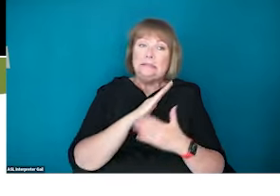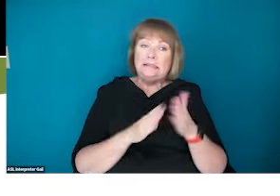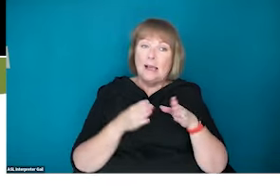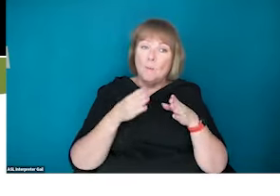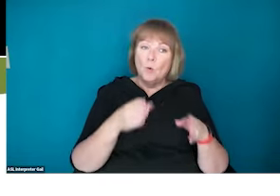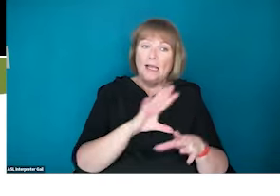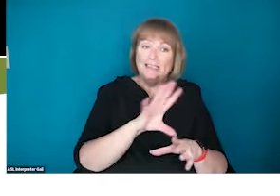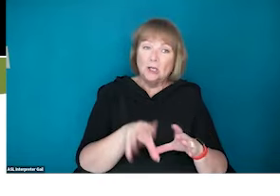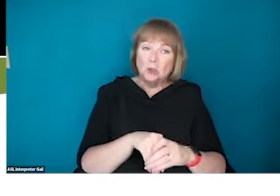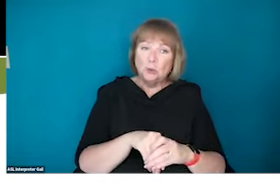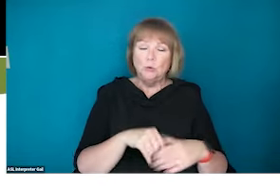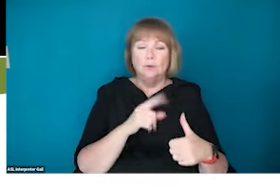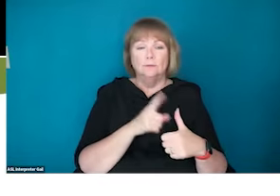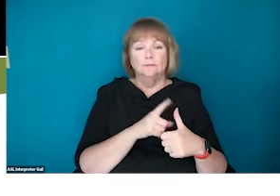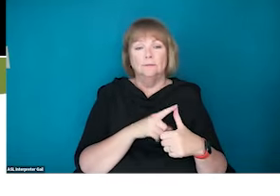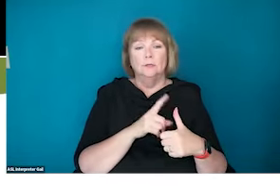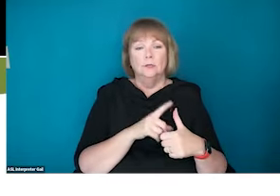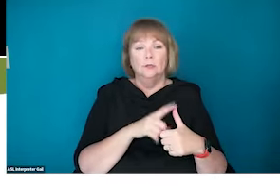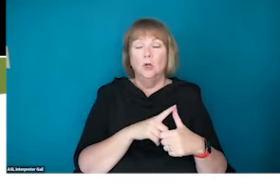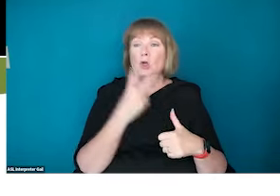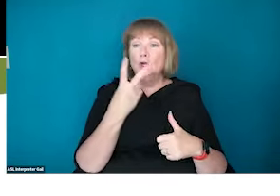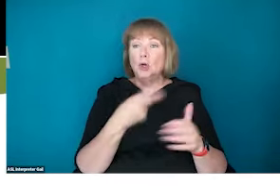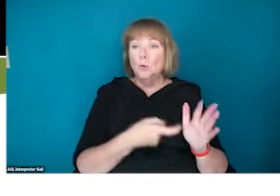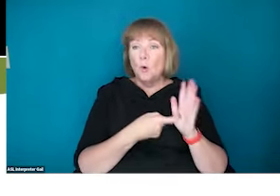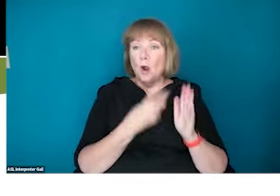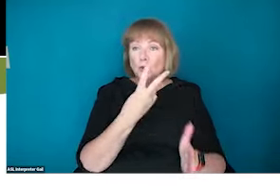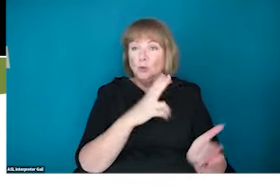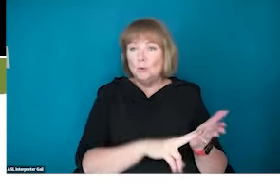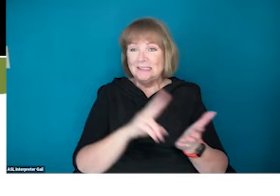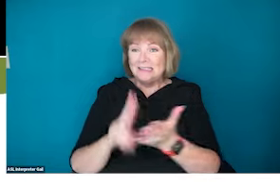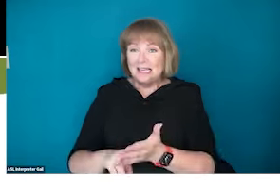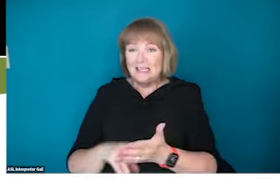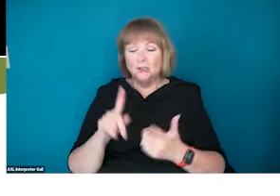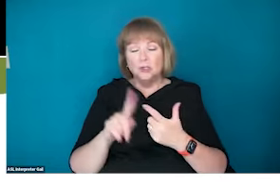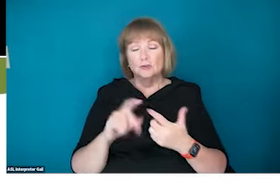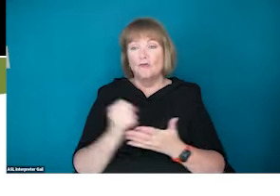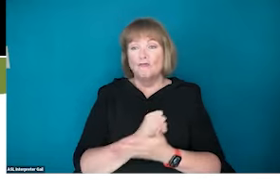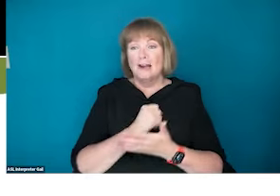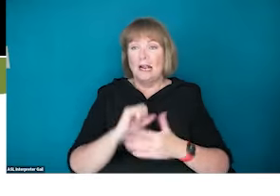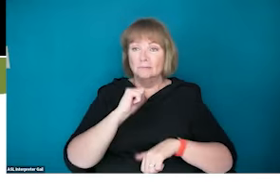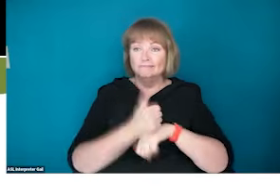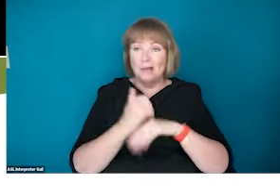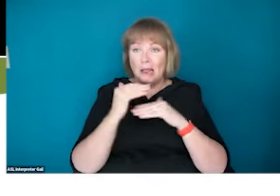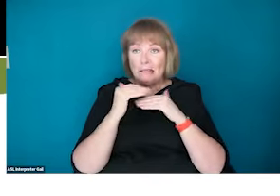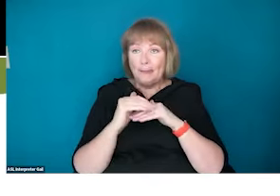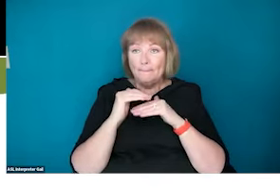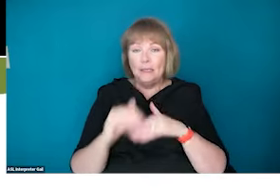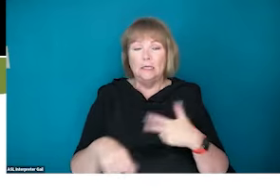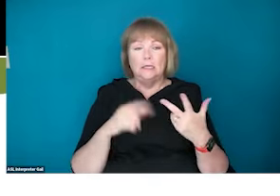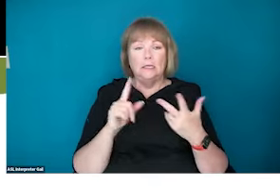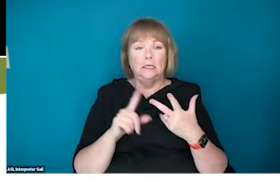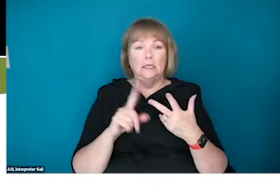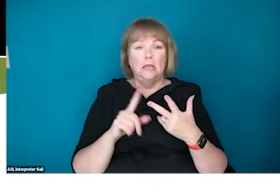de financieros, cuentas ABLO. Unos testafer hacer